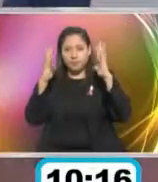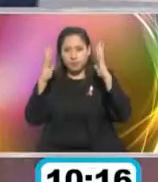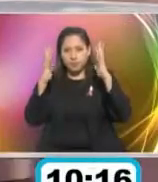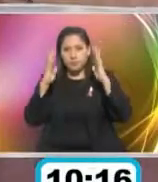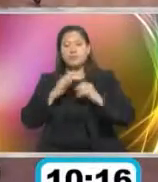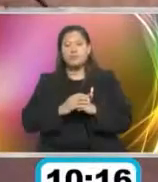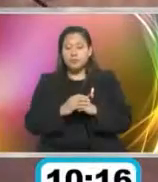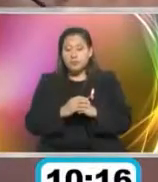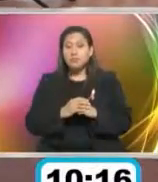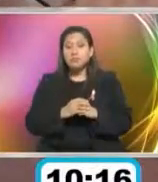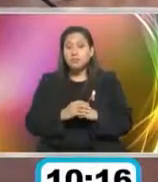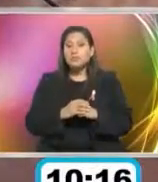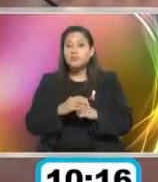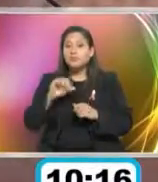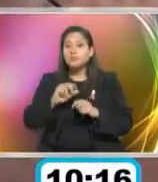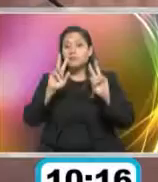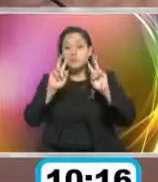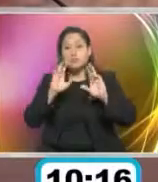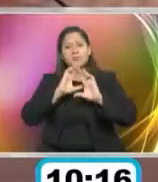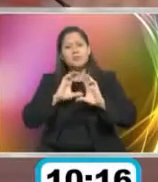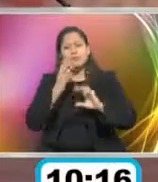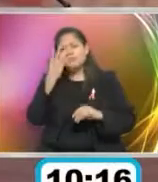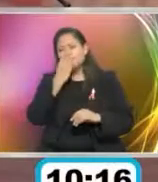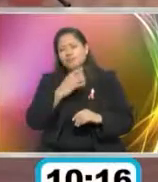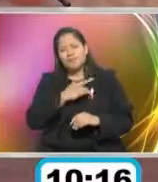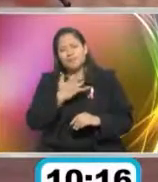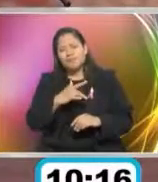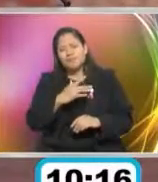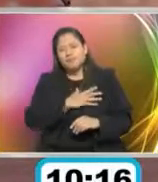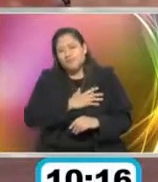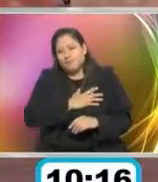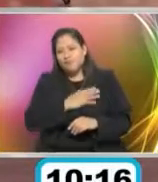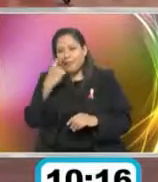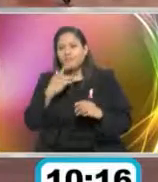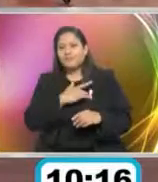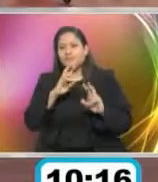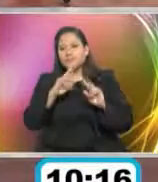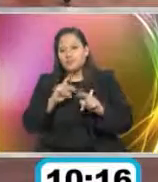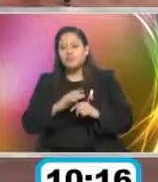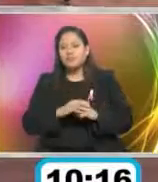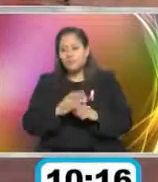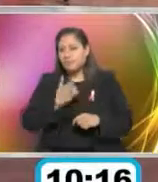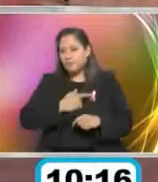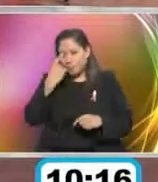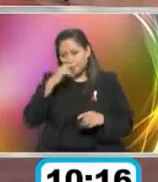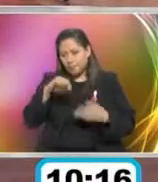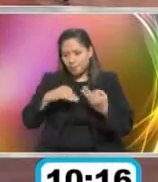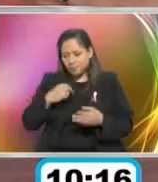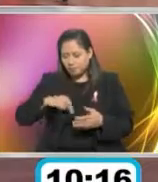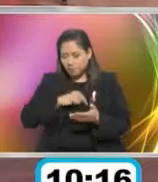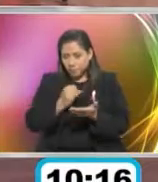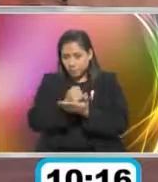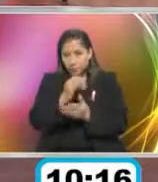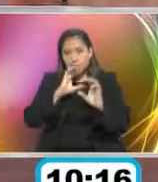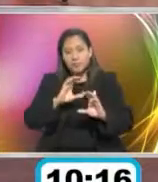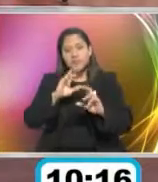Los Buchones de Culiacán, en esta ocasión con una canción bien melancólica, para un corazón roto. Hay gustos para todos y decidimos cantarle